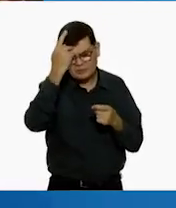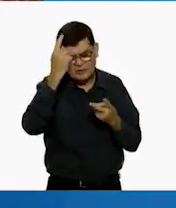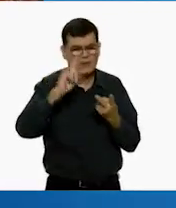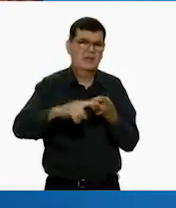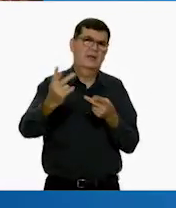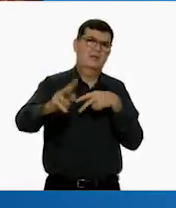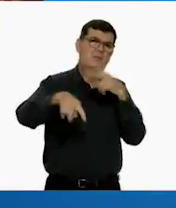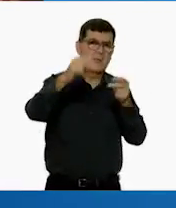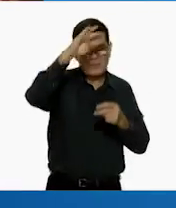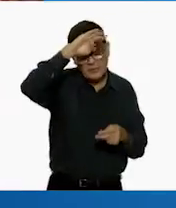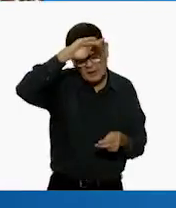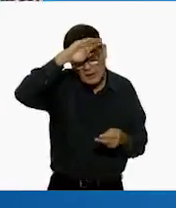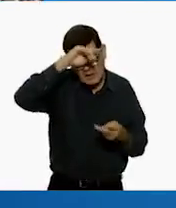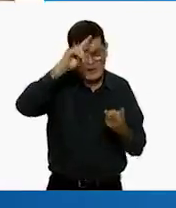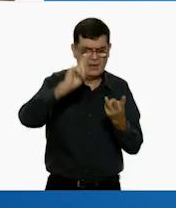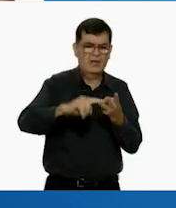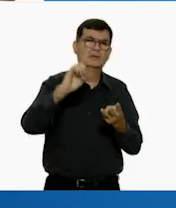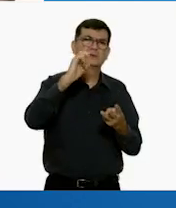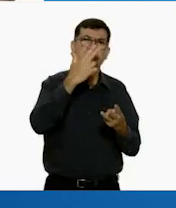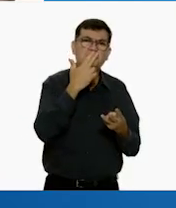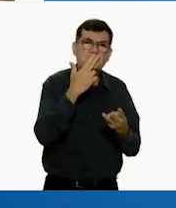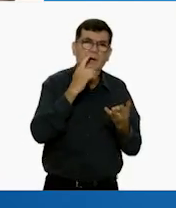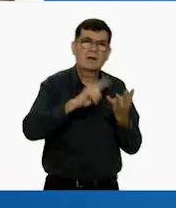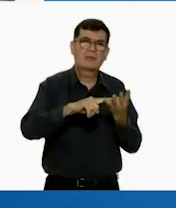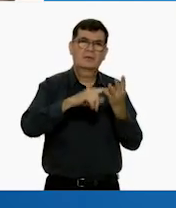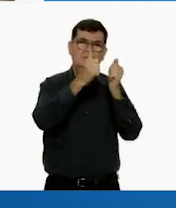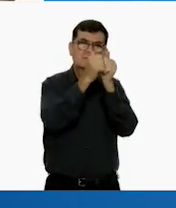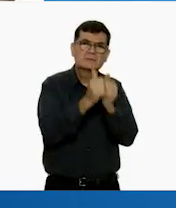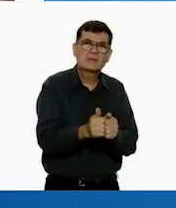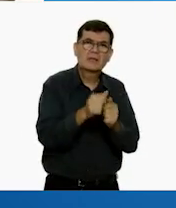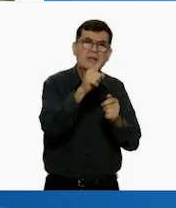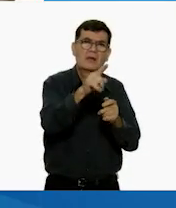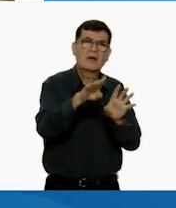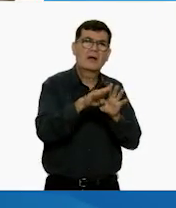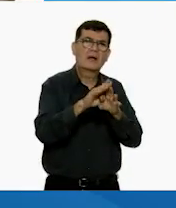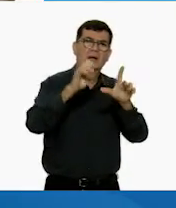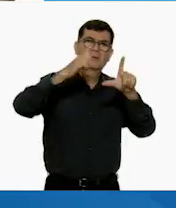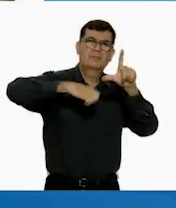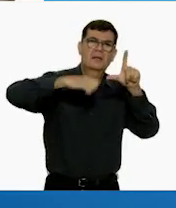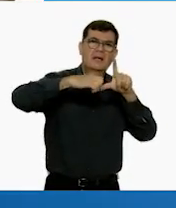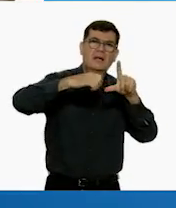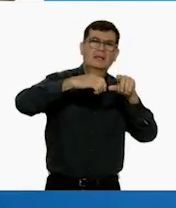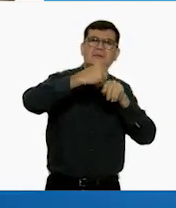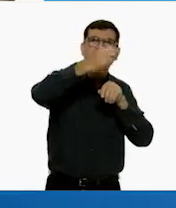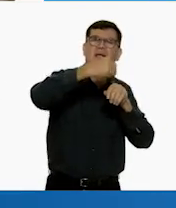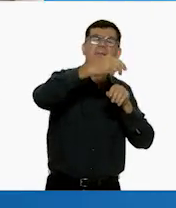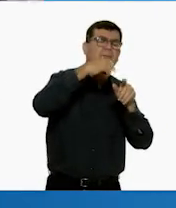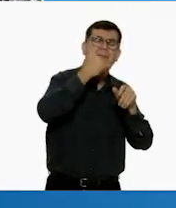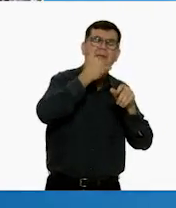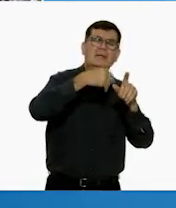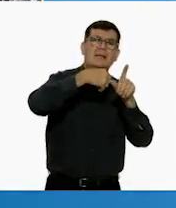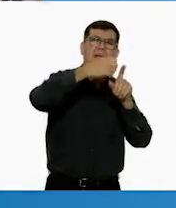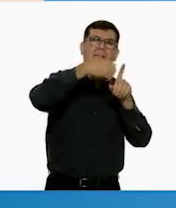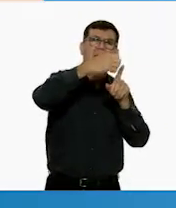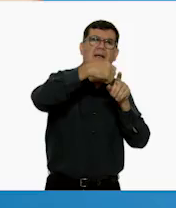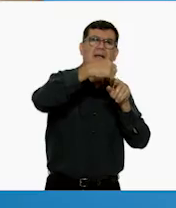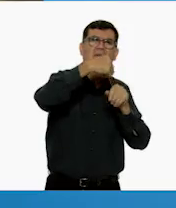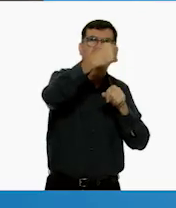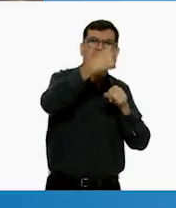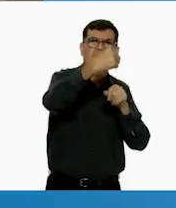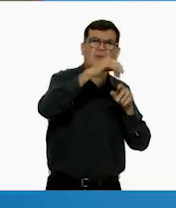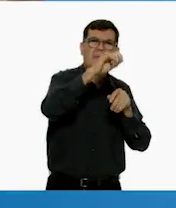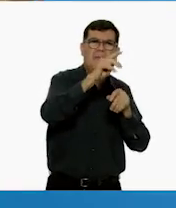ir a Monterrey, a Chihuahua, y luego se quedan en Paso del Norte, ¿no? donde establecen el gobierno